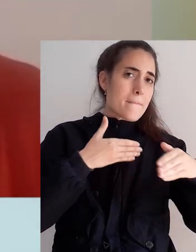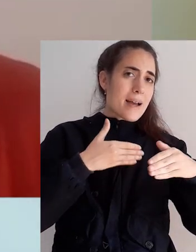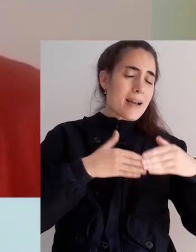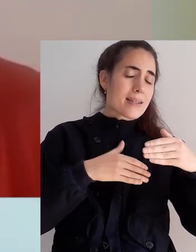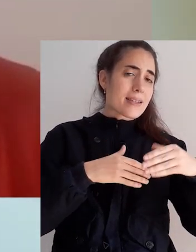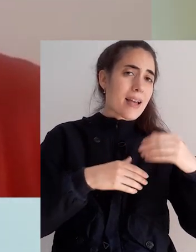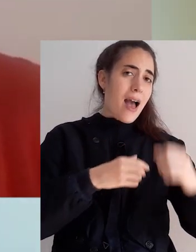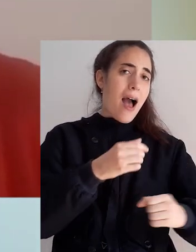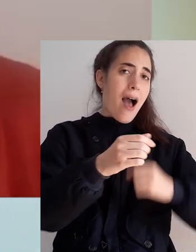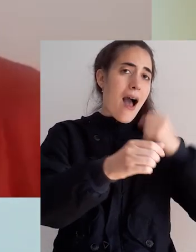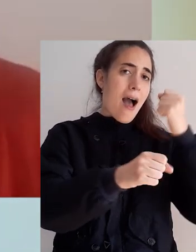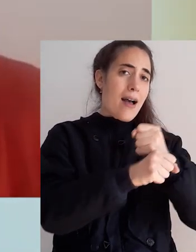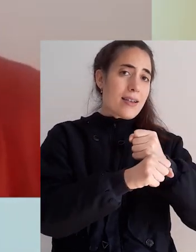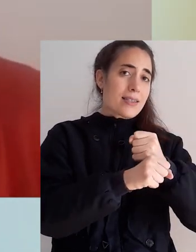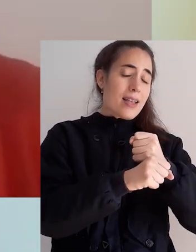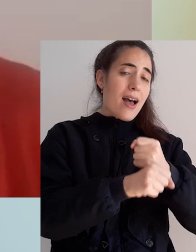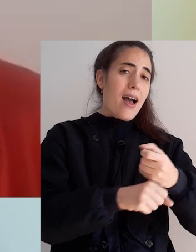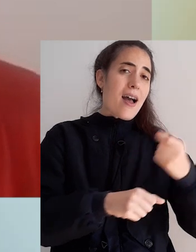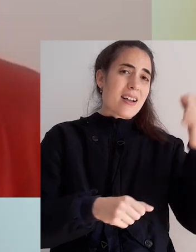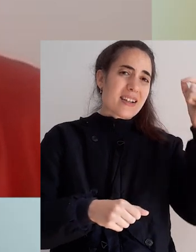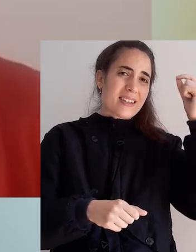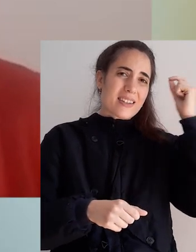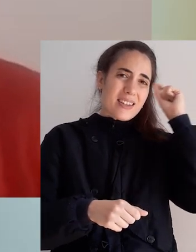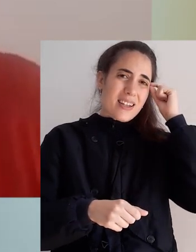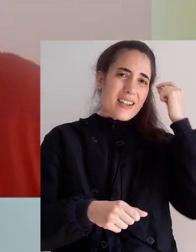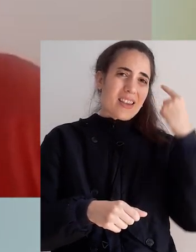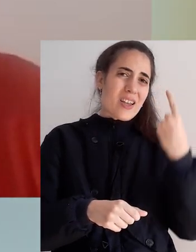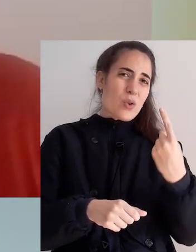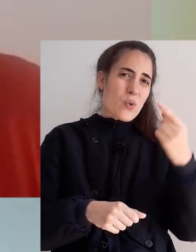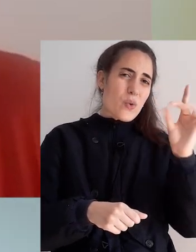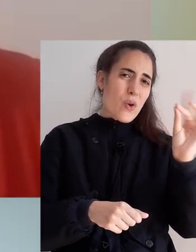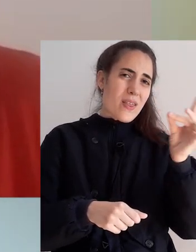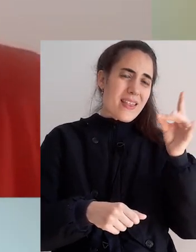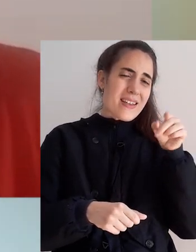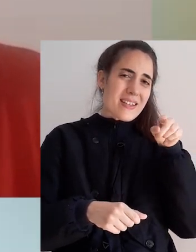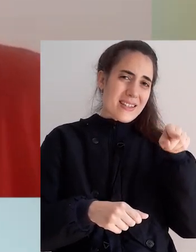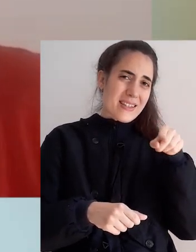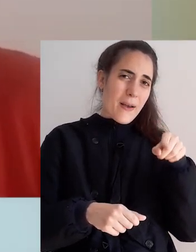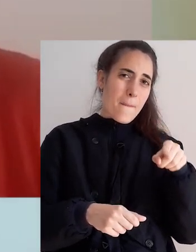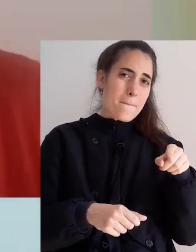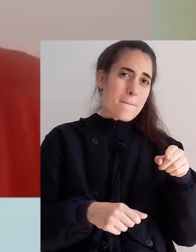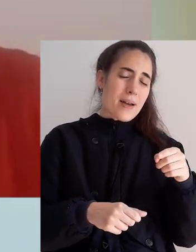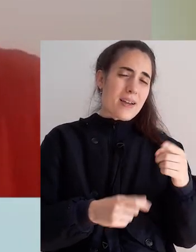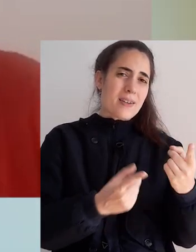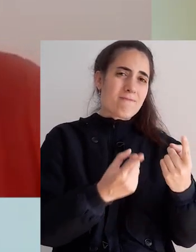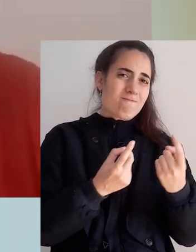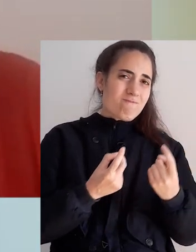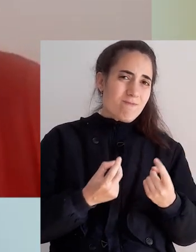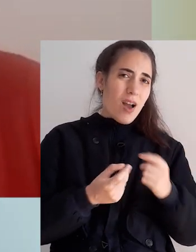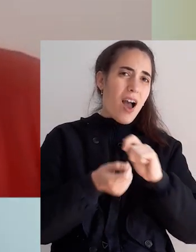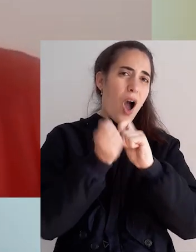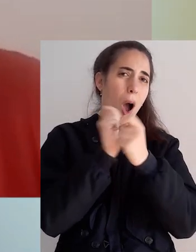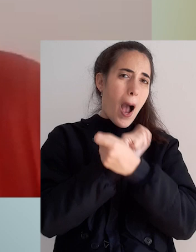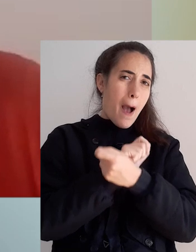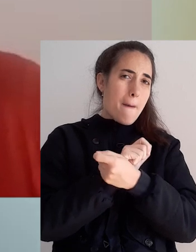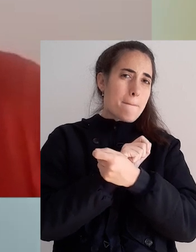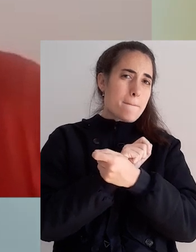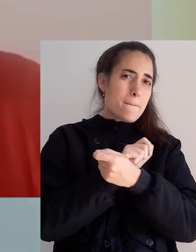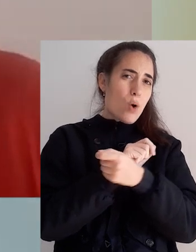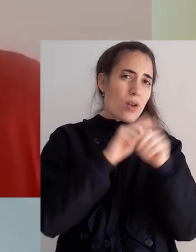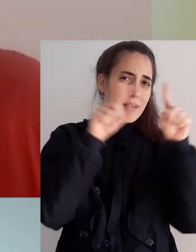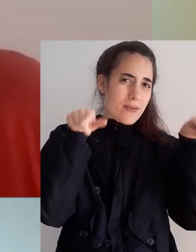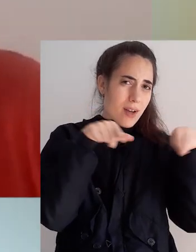posibilidades de tratar un tema que no es del gobierno nacional, la verdad es que entre